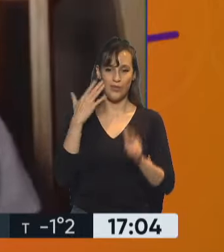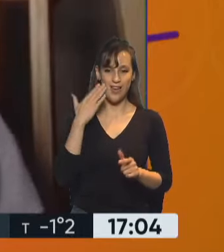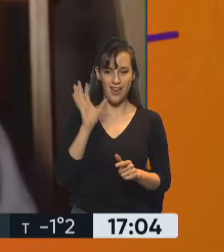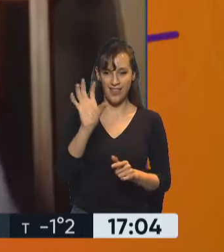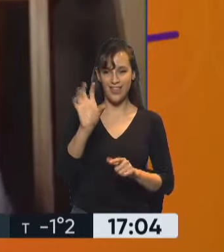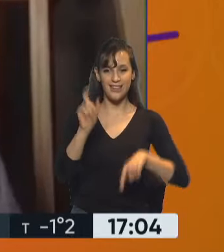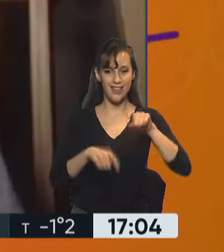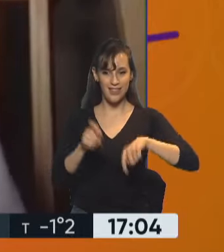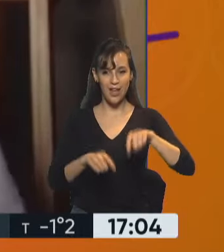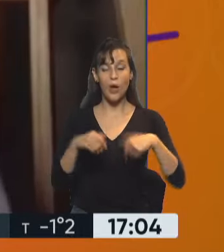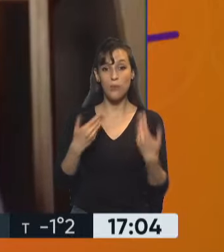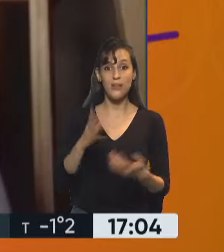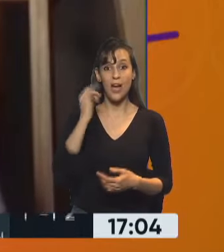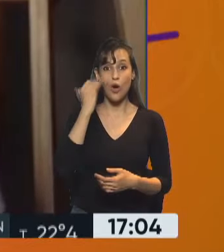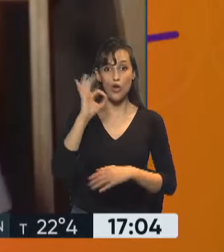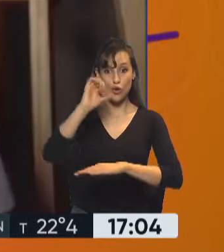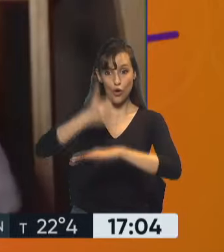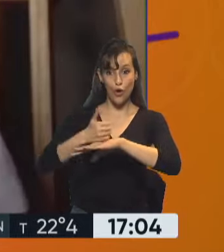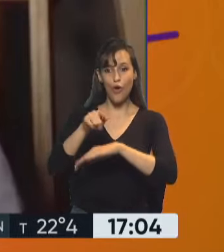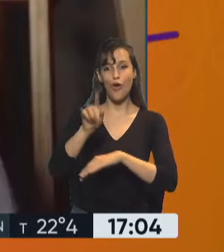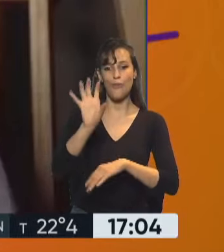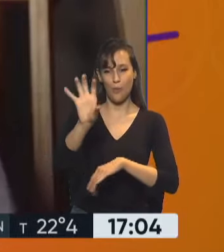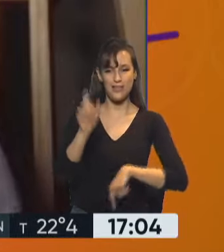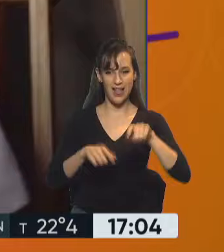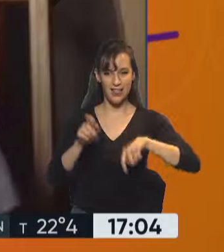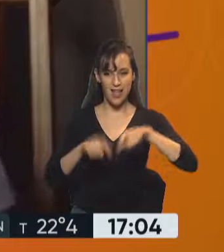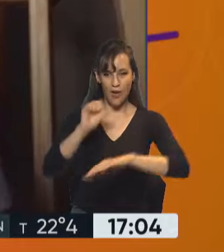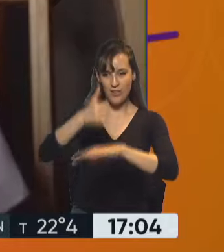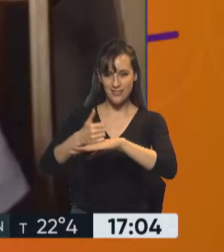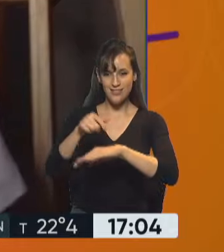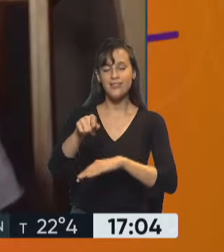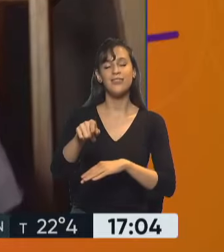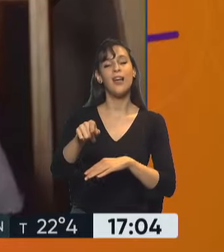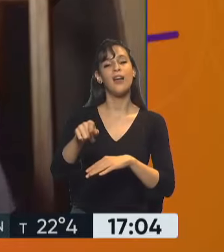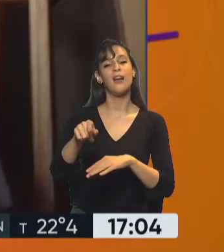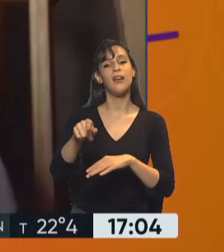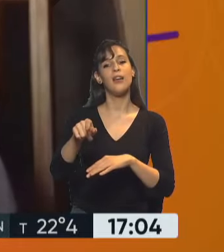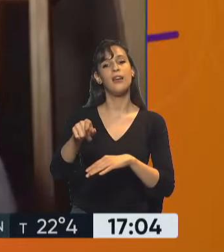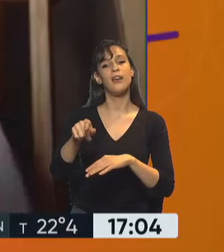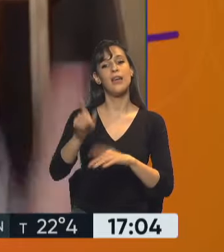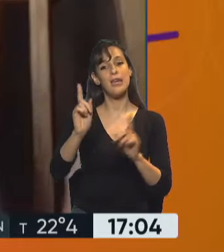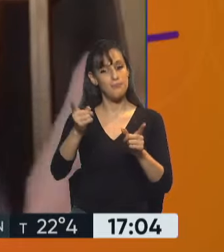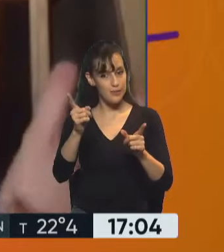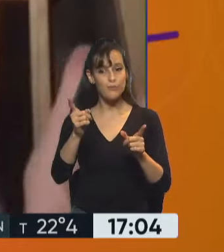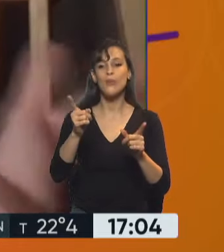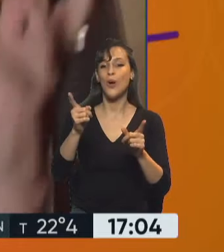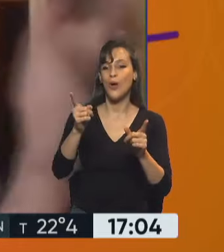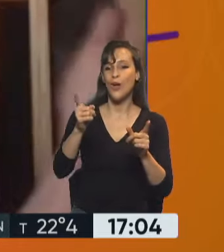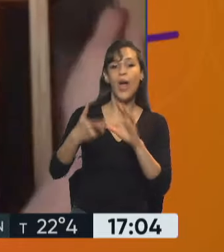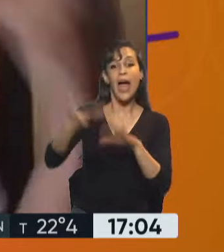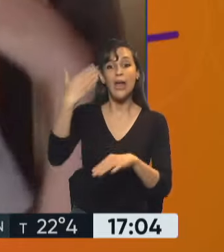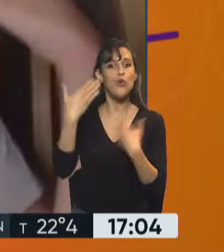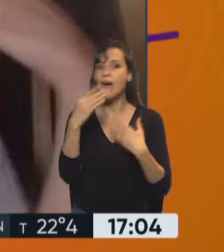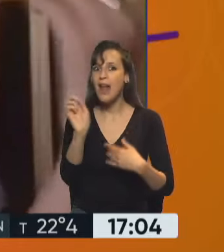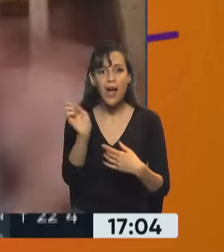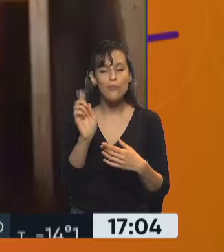viviendo, aprovechando que Goico está ahí en Santiago, después de lo que ha vivido en la selección. Ayer no hablamos de la